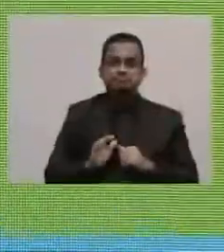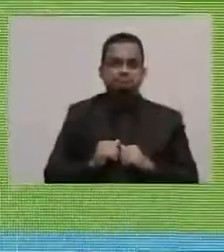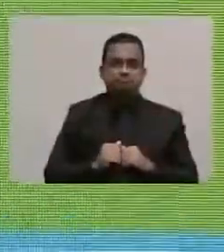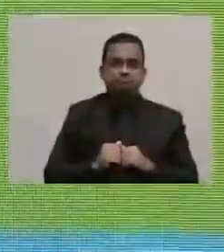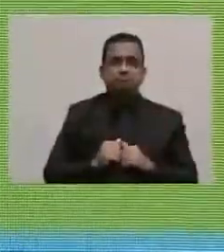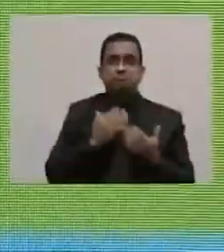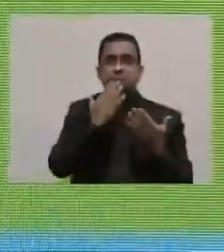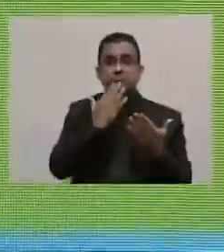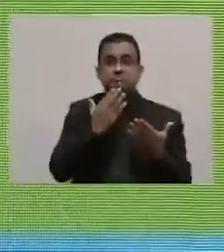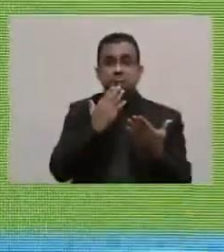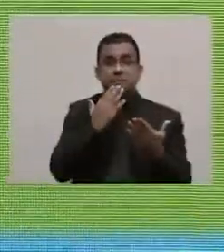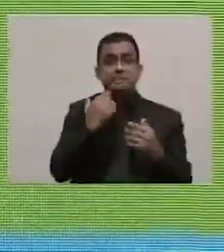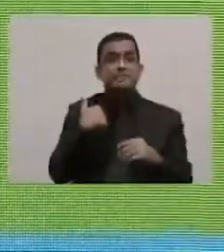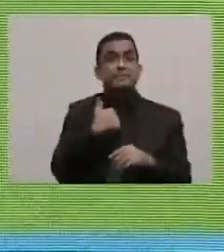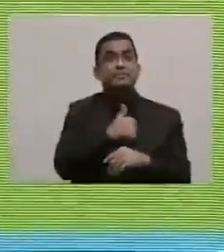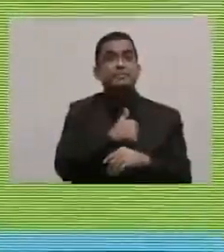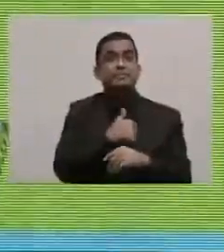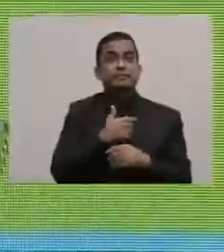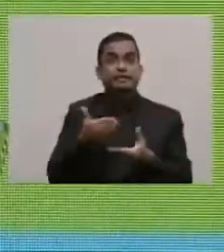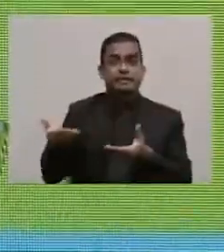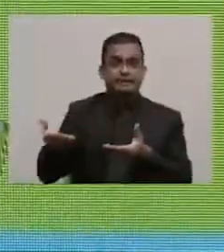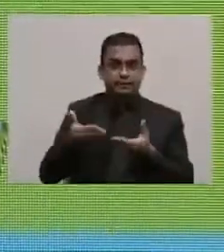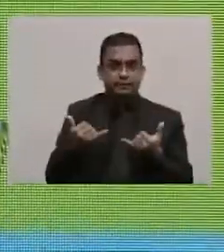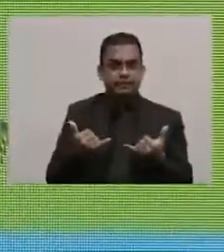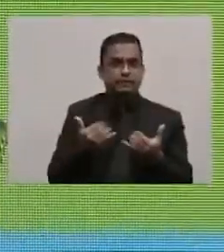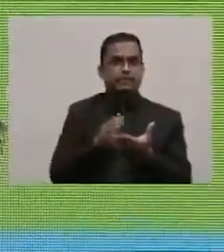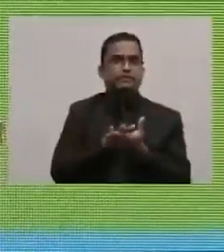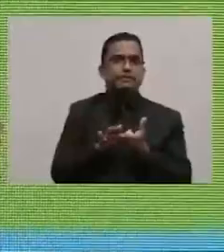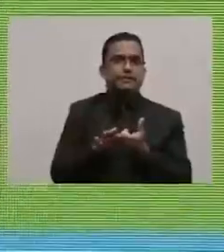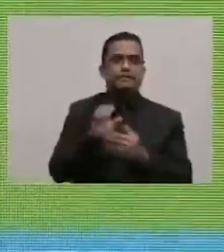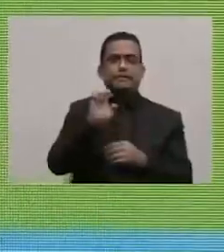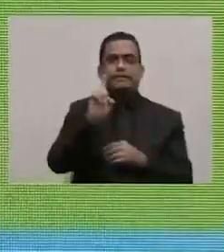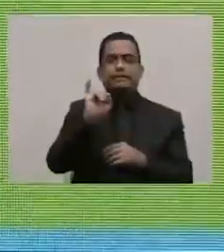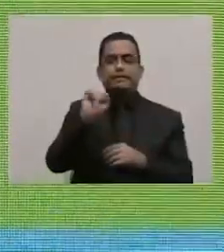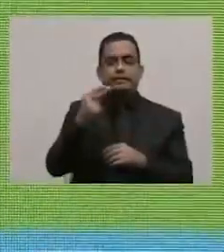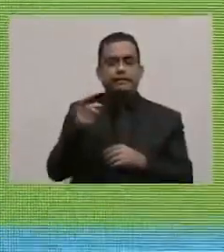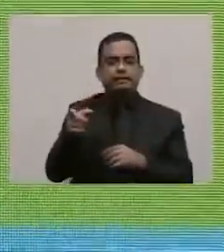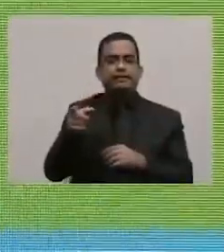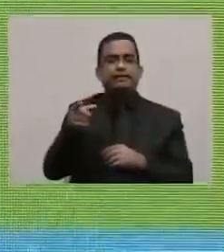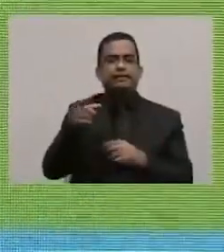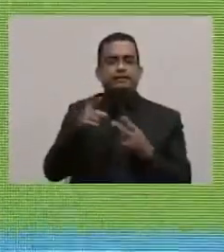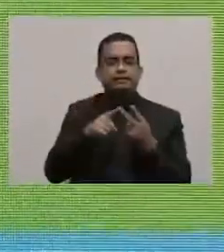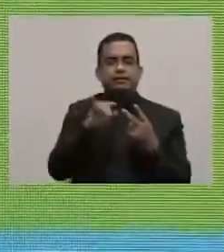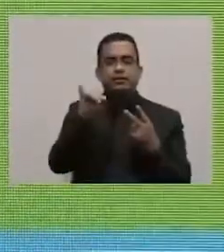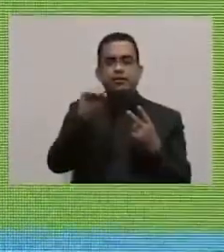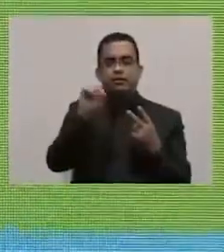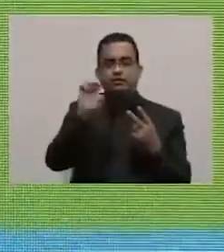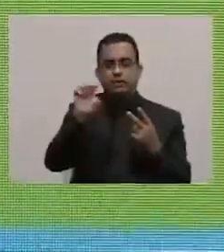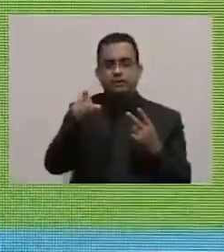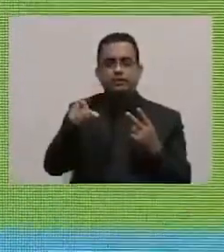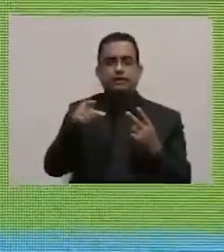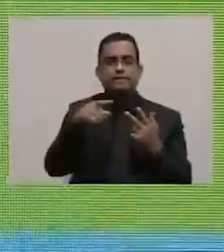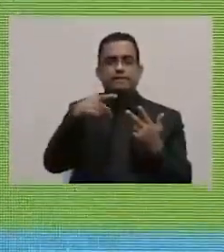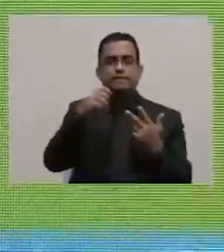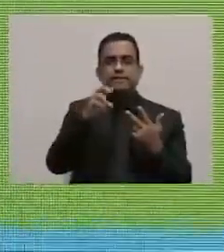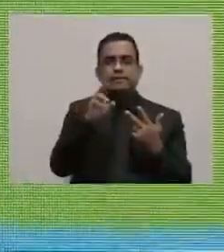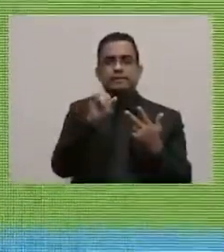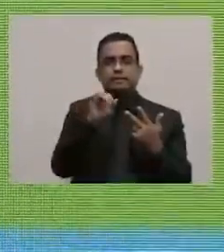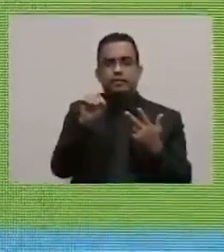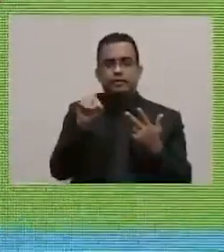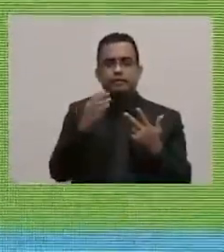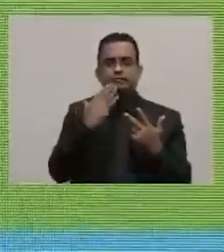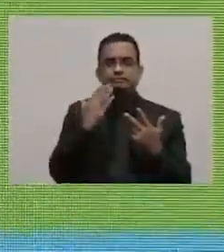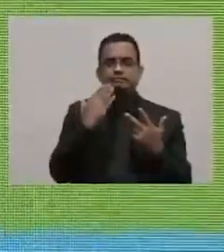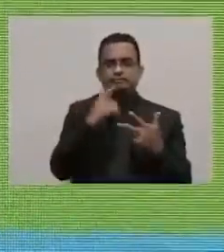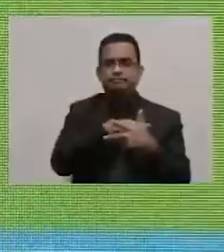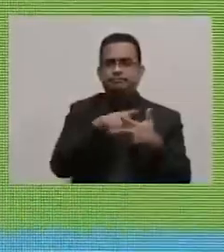Muchísimas gracias a nuestros panelistas invitados hoy, Edith Febles, señor José Patricio Monegro, don Percio Maldonado.